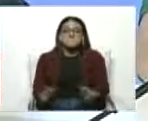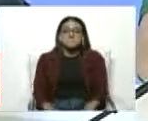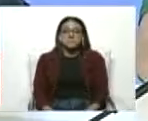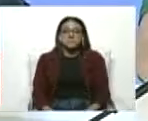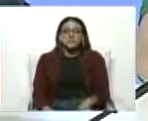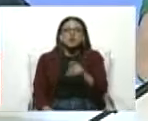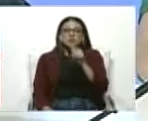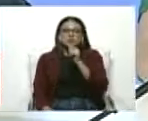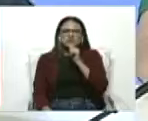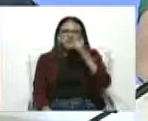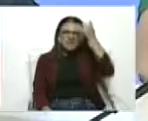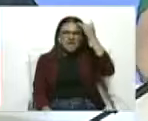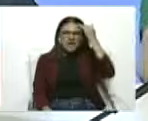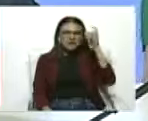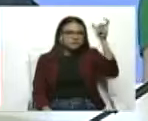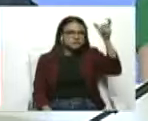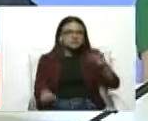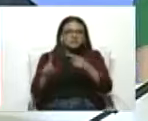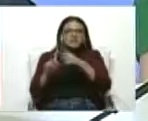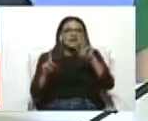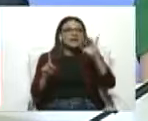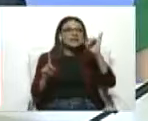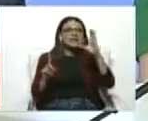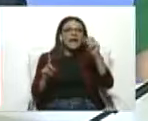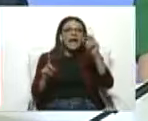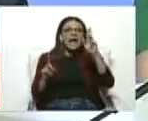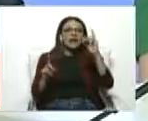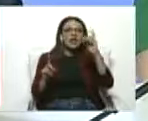Ricardo Sánchez, porque se vino para la revolución.